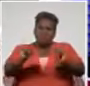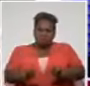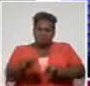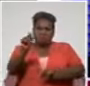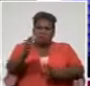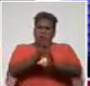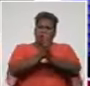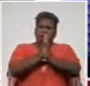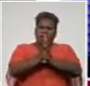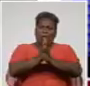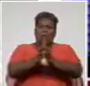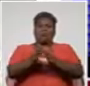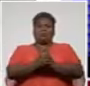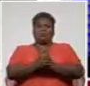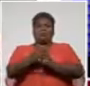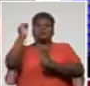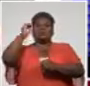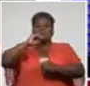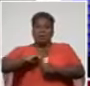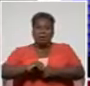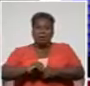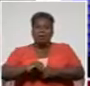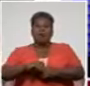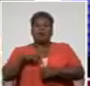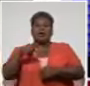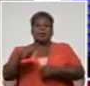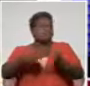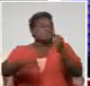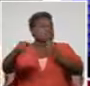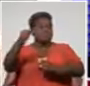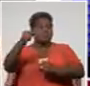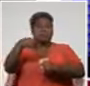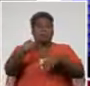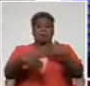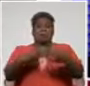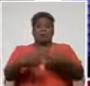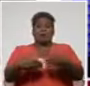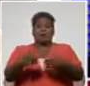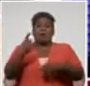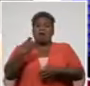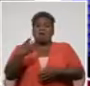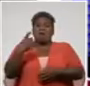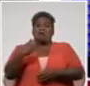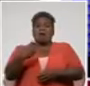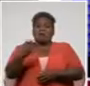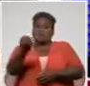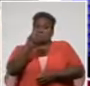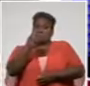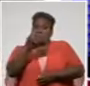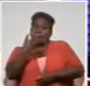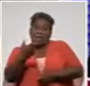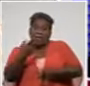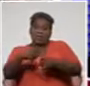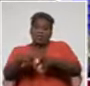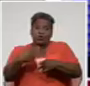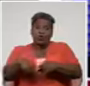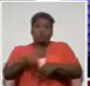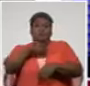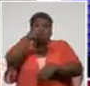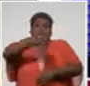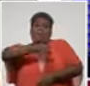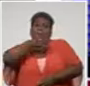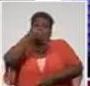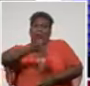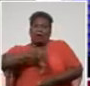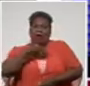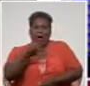el desabastecimiento de productos alimenticios es el principal problema que hoy el país valientemente ha enfrentado, se ha dicho, como razones para